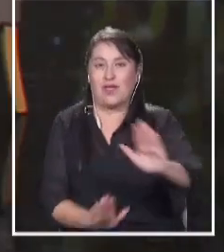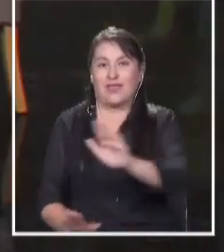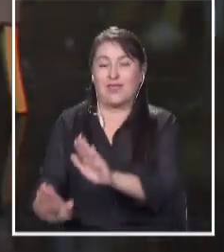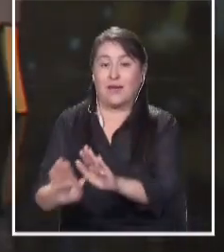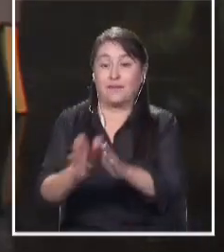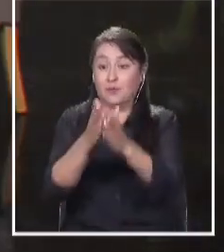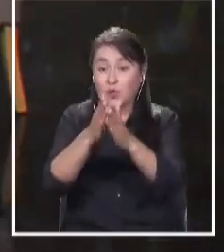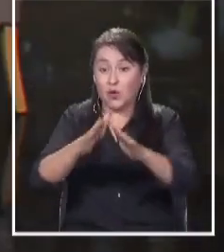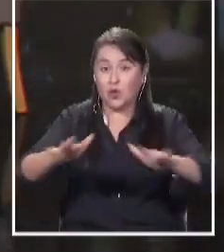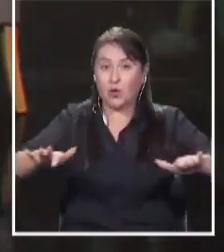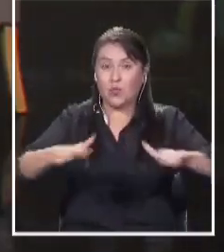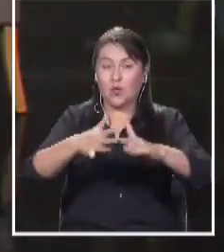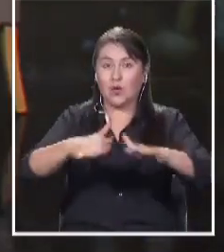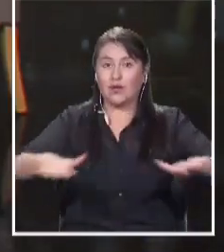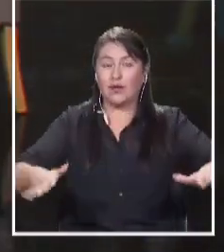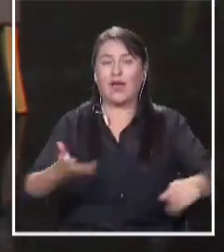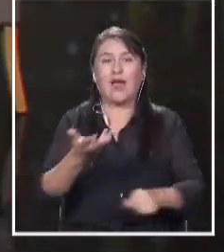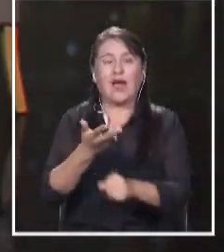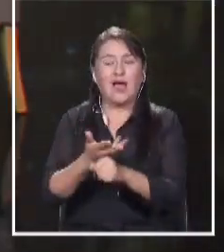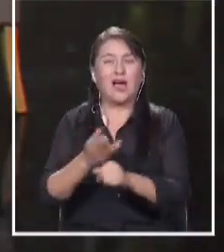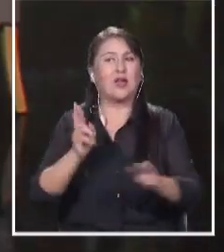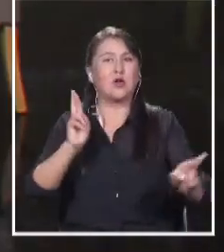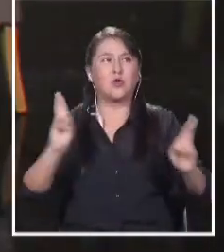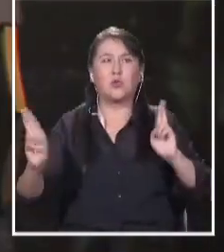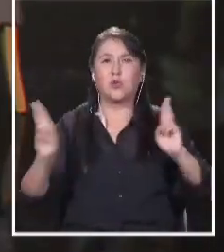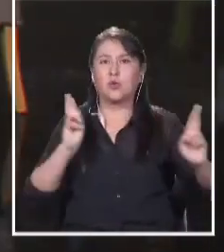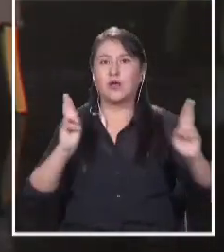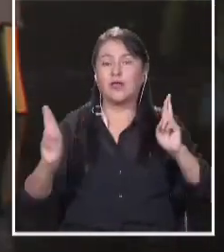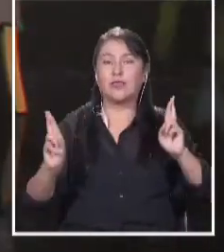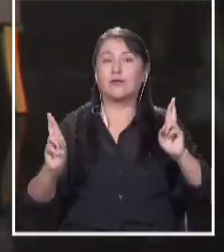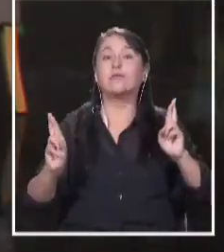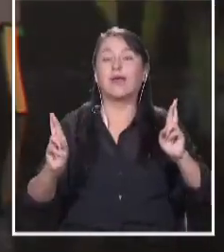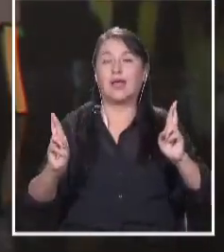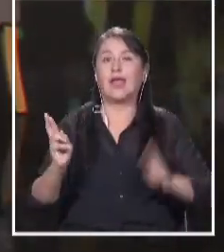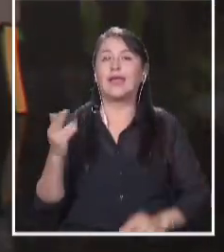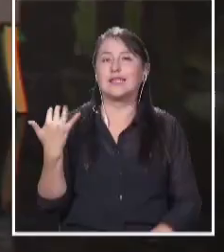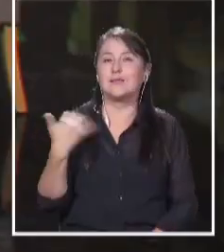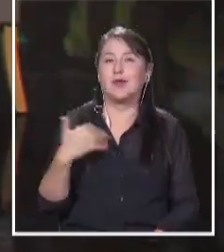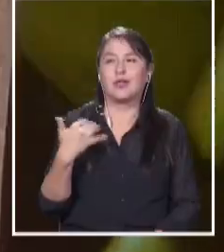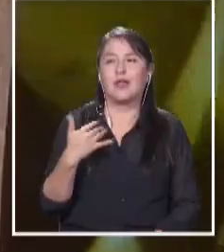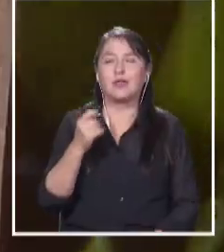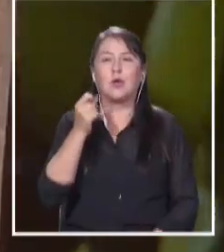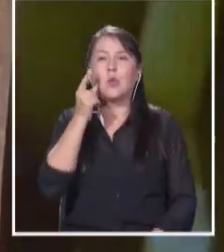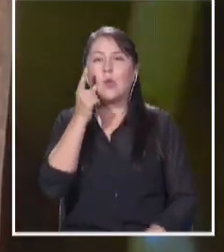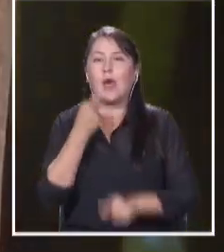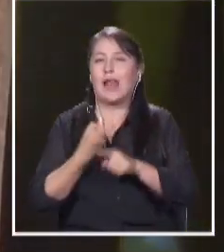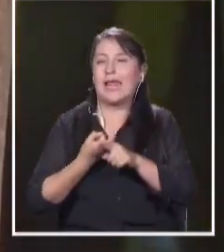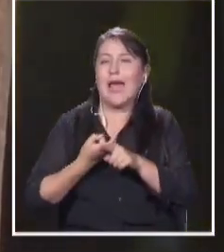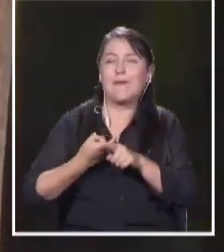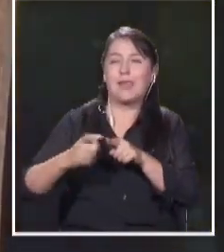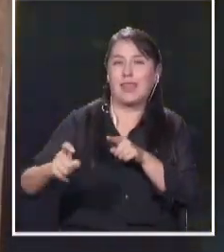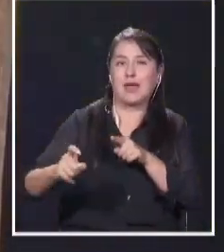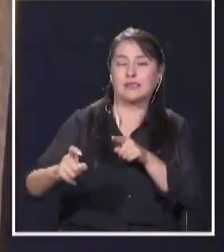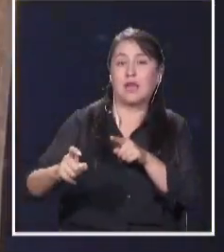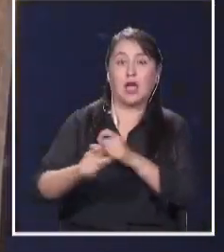hemos visto que hay tanto ruido, se vuelve clave entonces escuchar cuáles son estas amenazas, porque no las podemos ver.